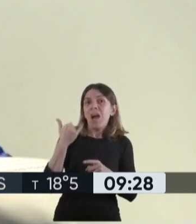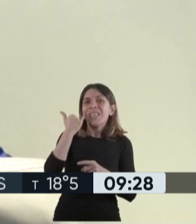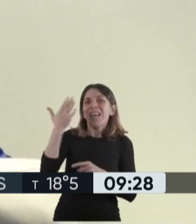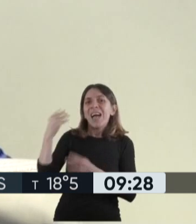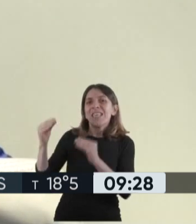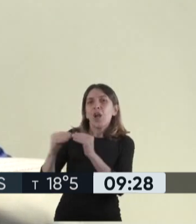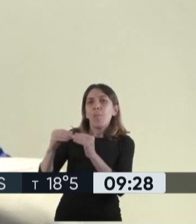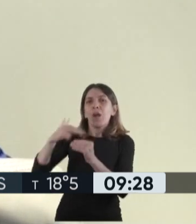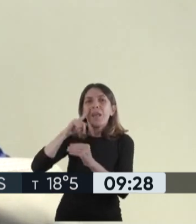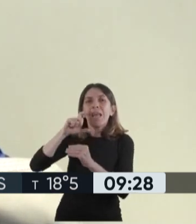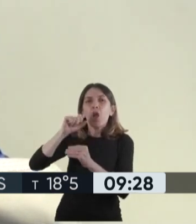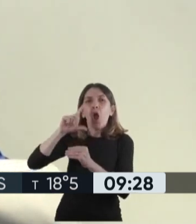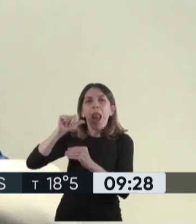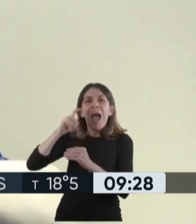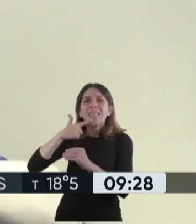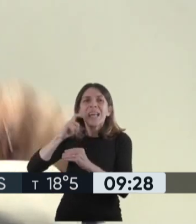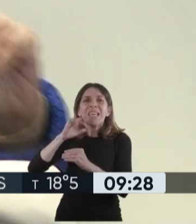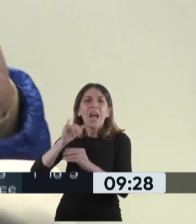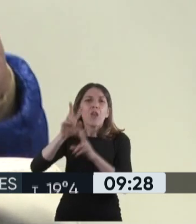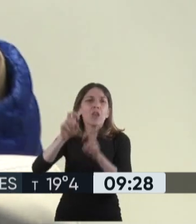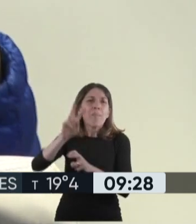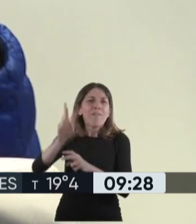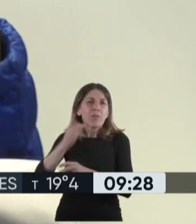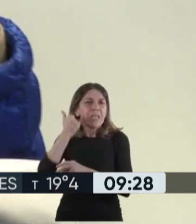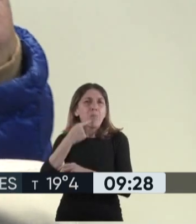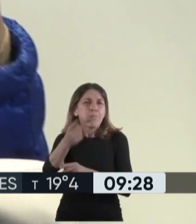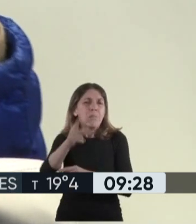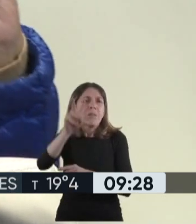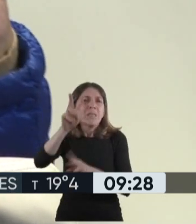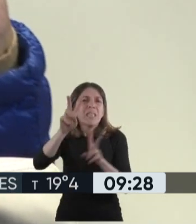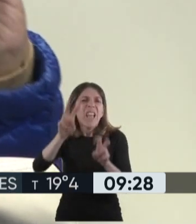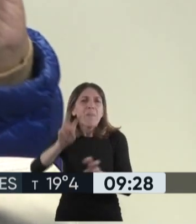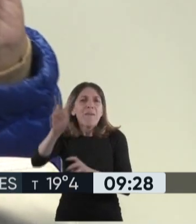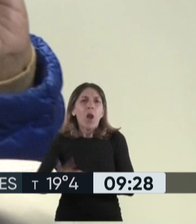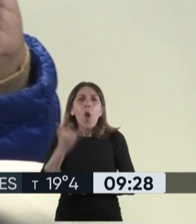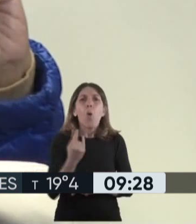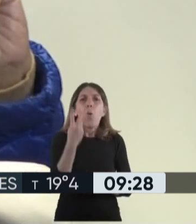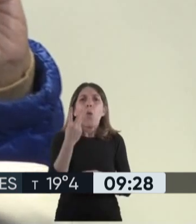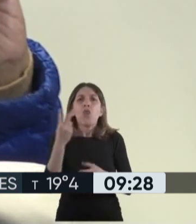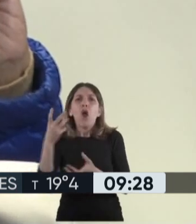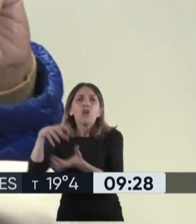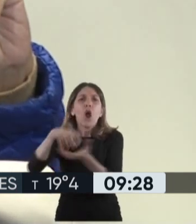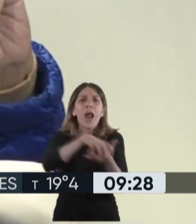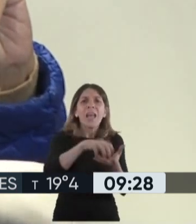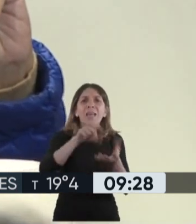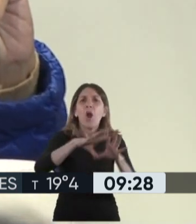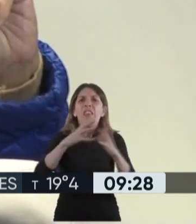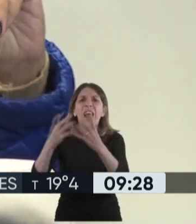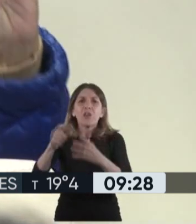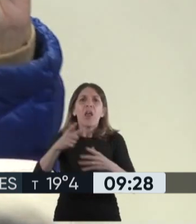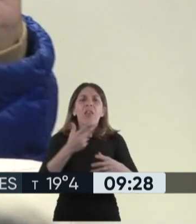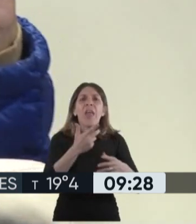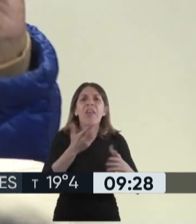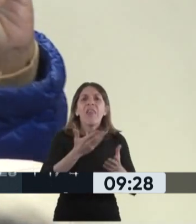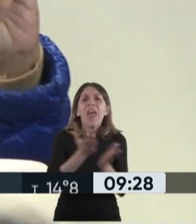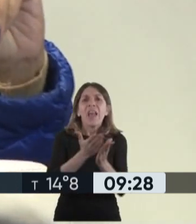hizo el colega Nicolás Gallardo en relación a Venezuela. Hubo por lo menos 2 organismos de derechos humanos internacionales, Human Rights